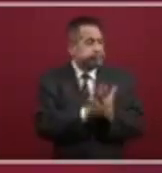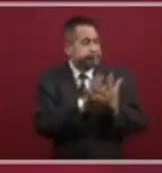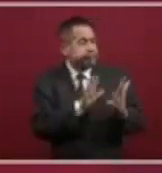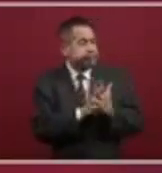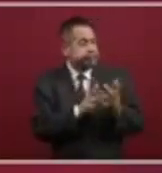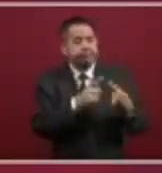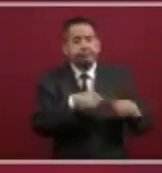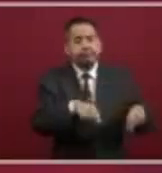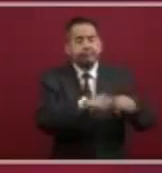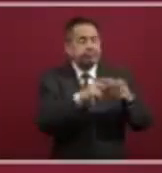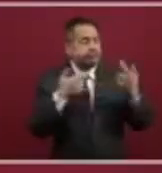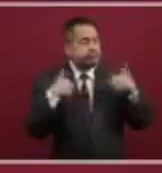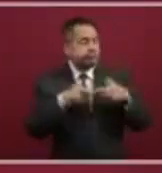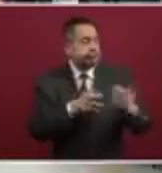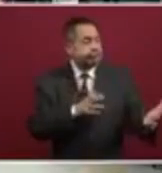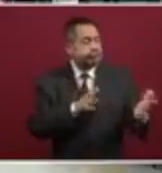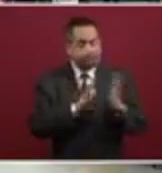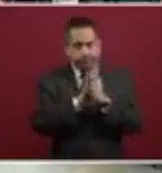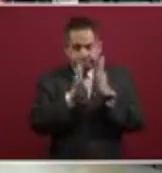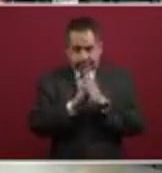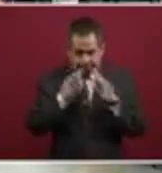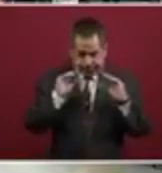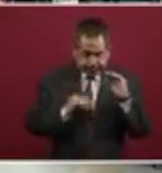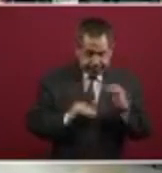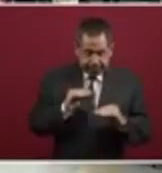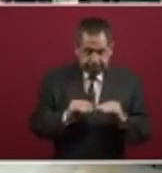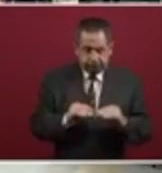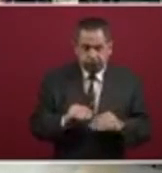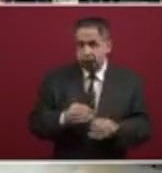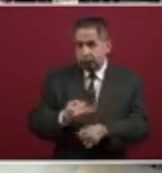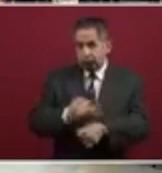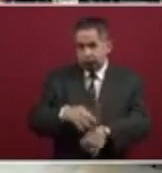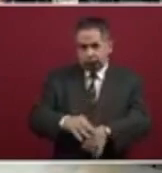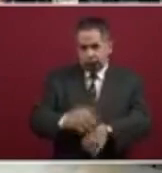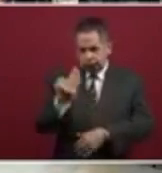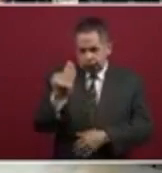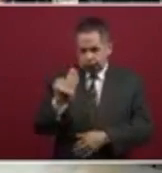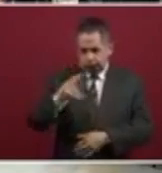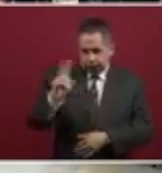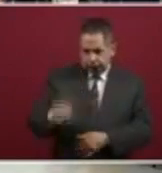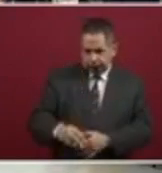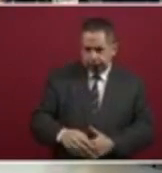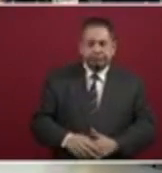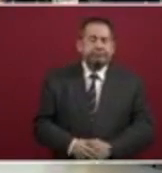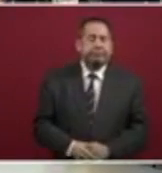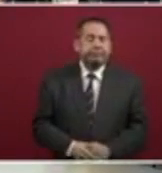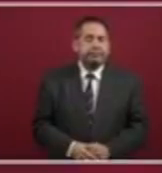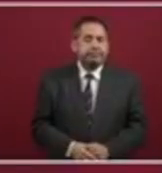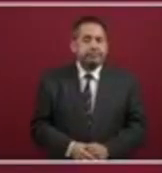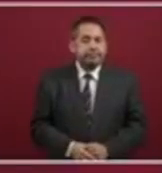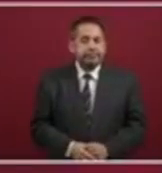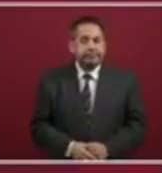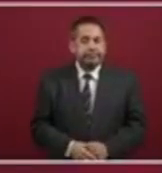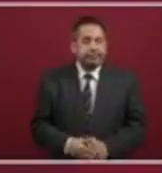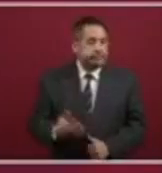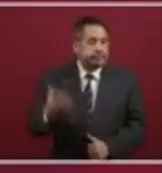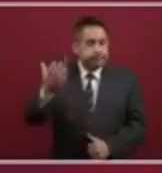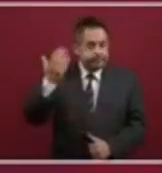maestros fue una oferta que hoy ya es realidad. Nunca en la historia de la